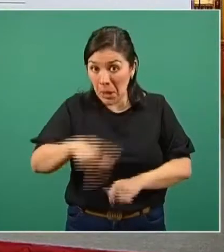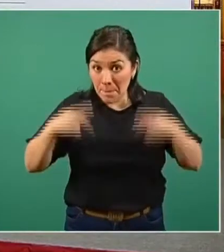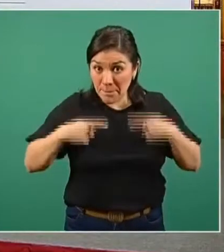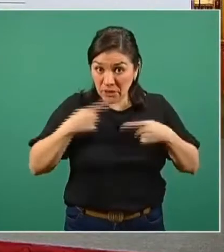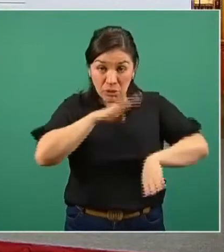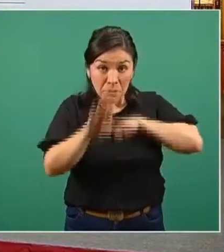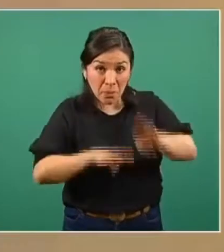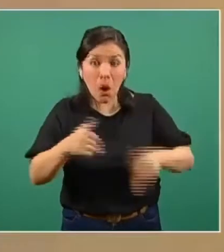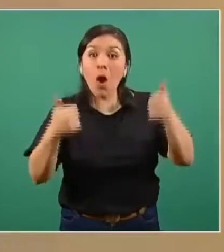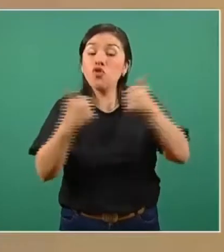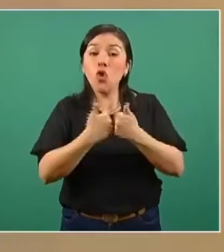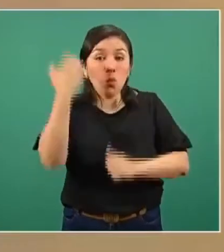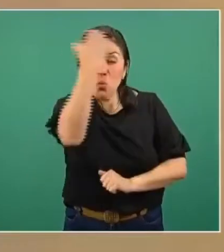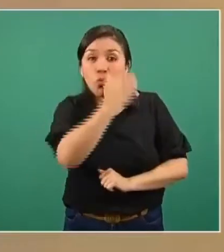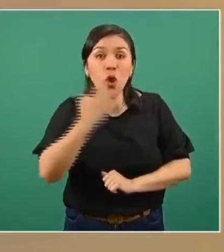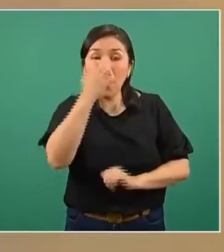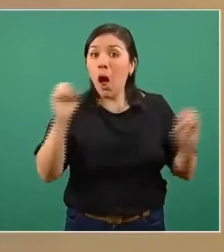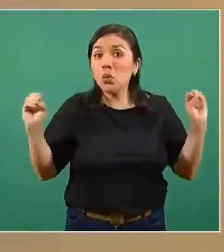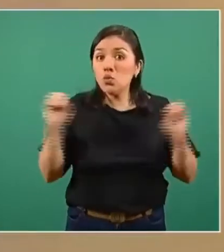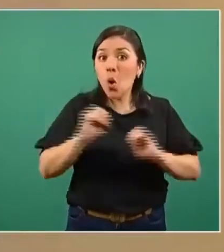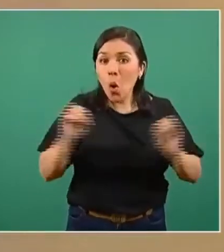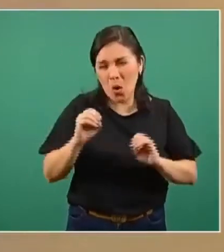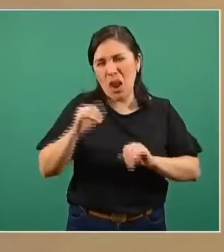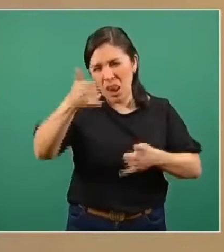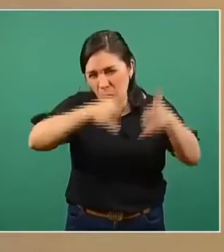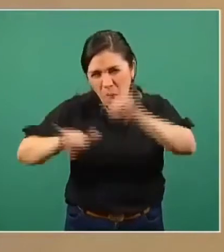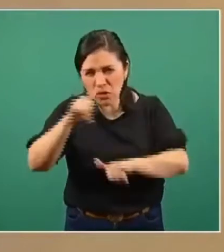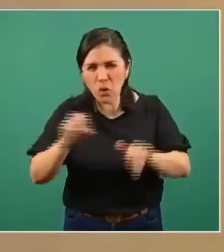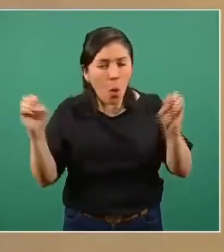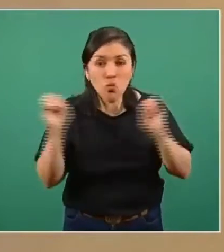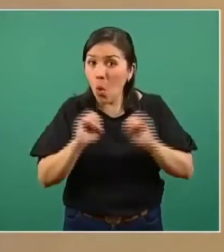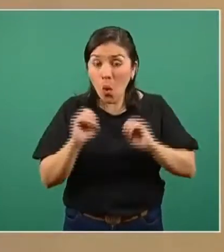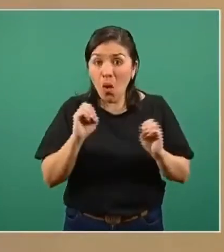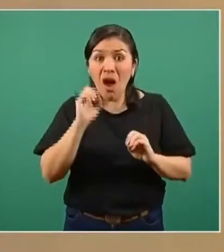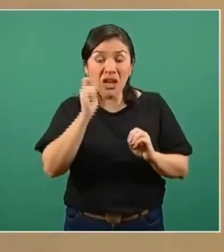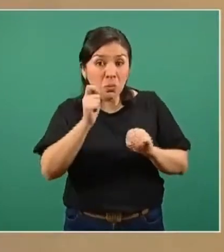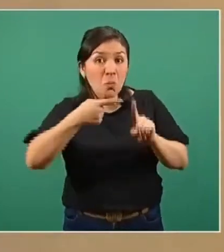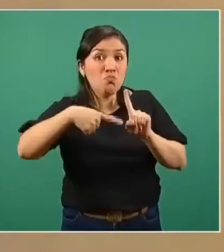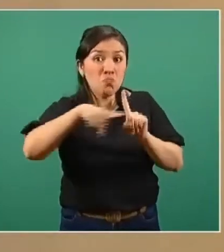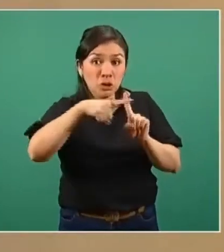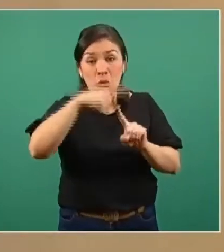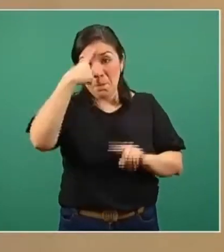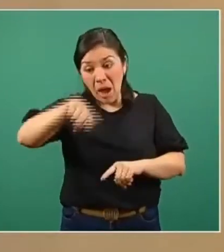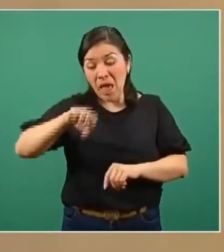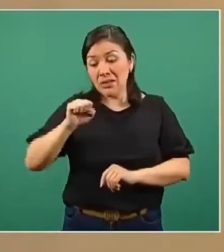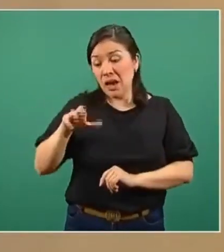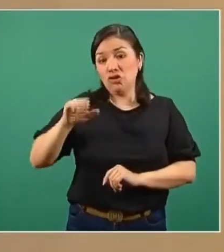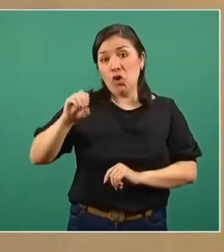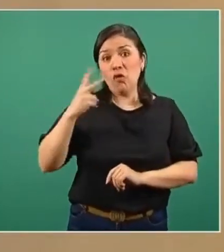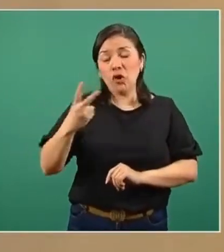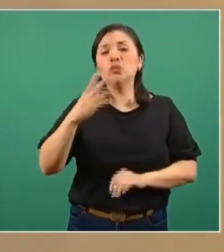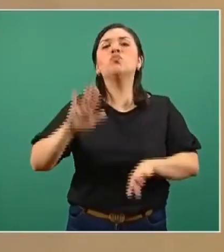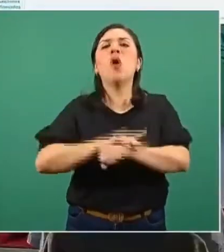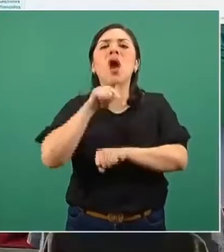no tuvieron una toma de muestra hayan resultado positivas al virus SARS-CoV-2, dado el